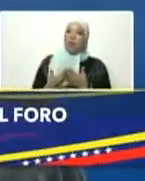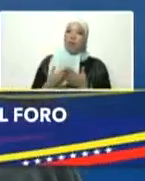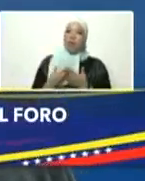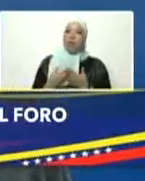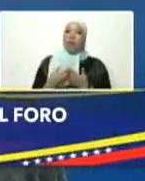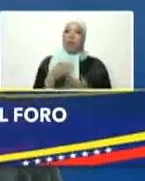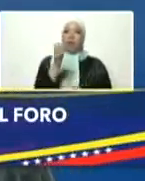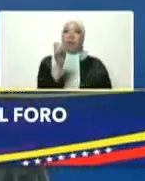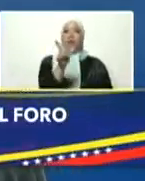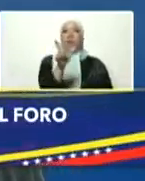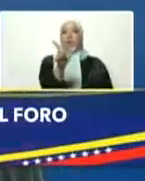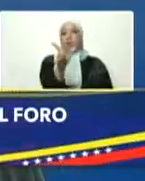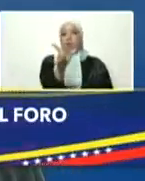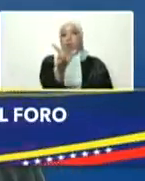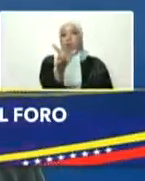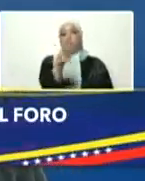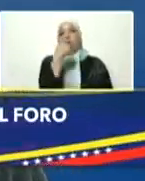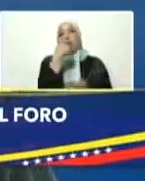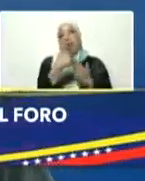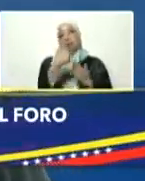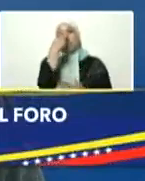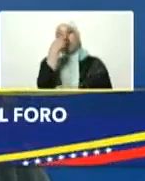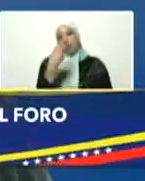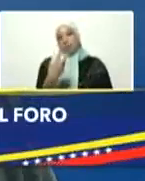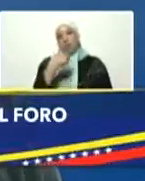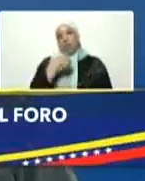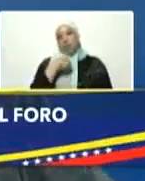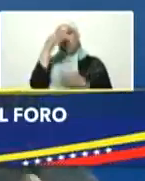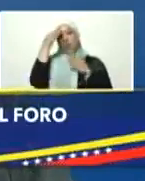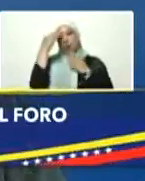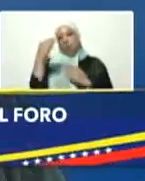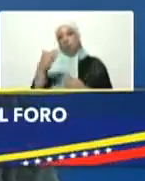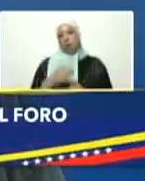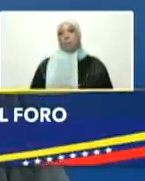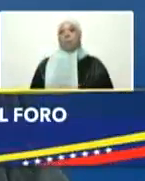Socialista Unido de Venezuela por la invitación. Quiero saludar,